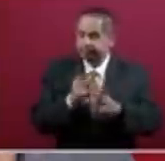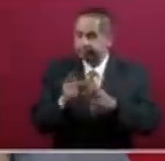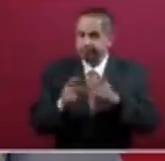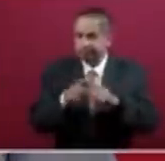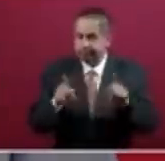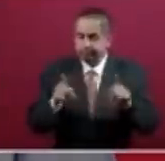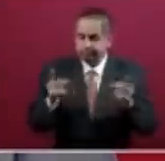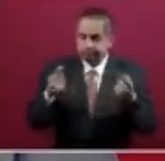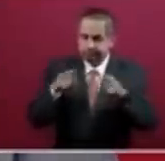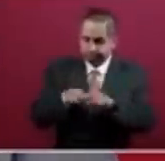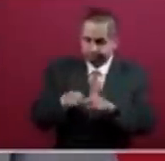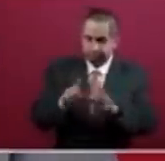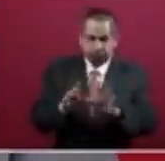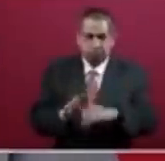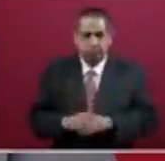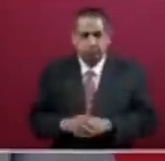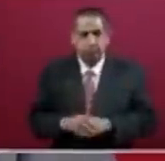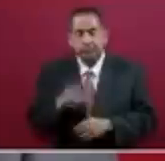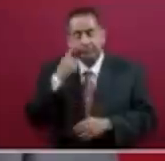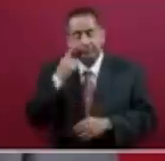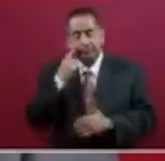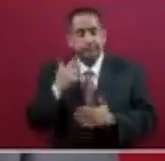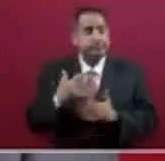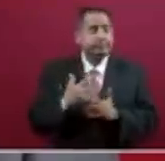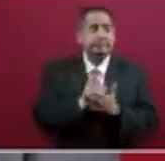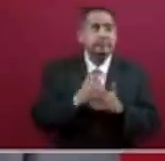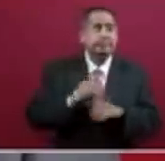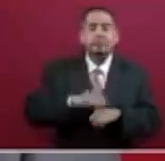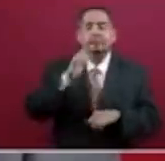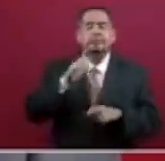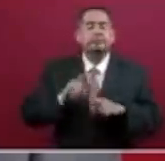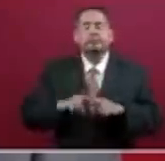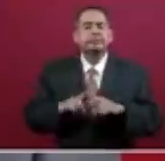Fíjense que ganan más